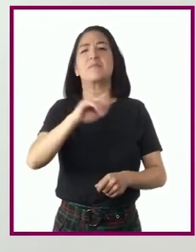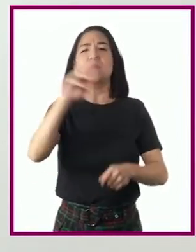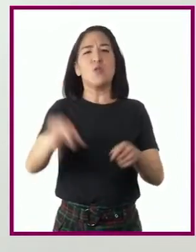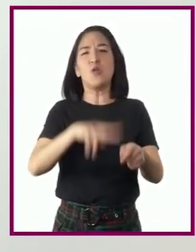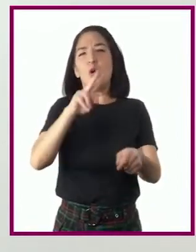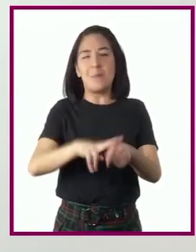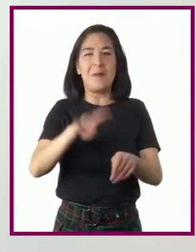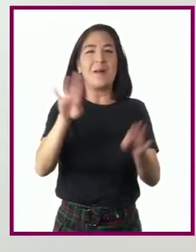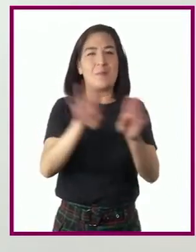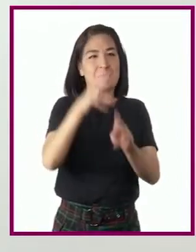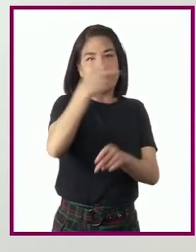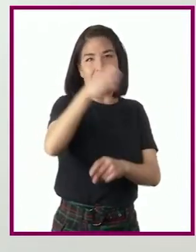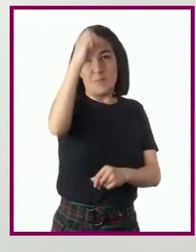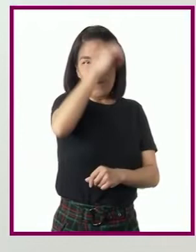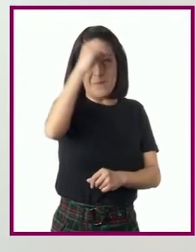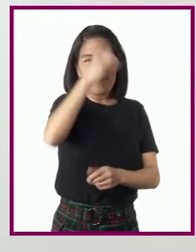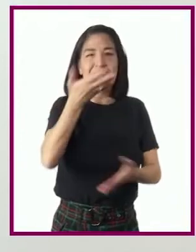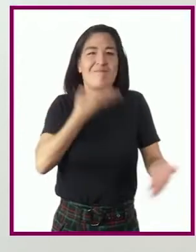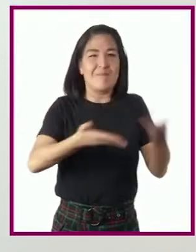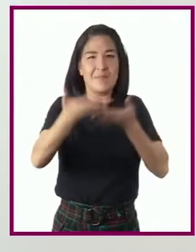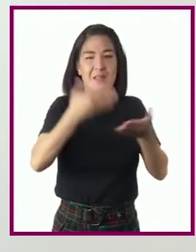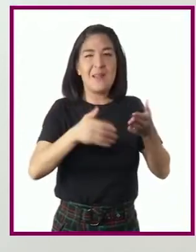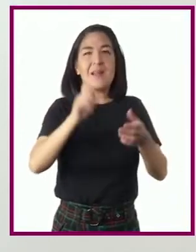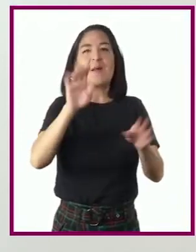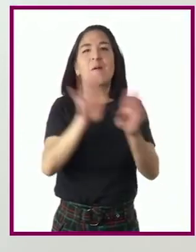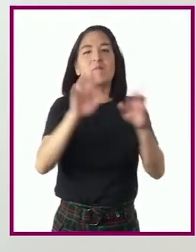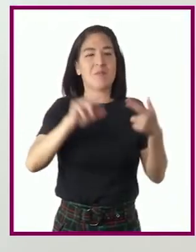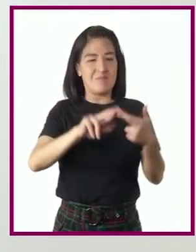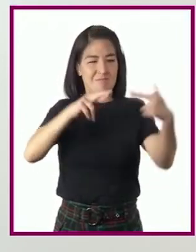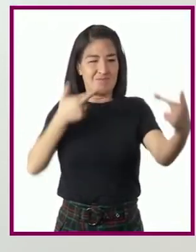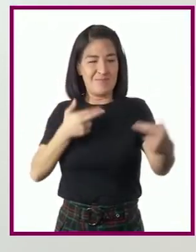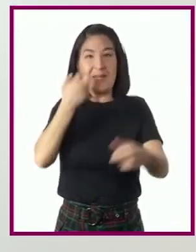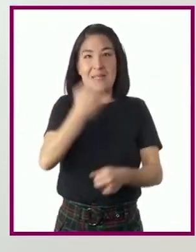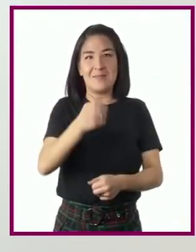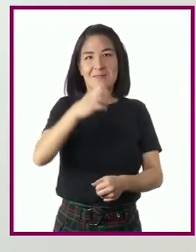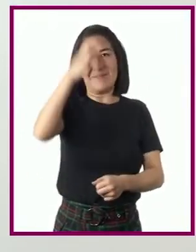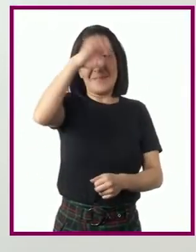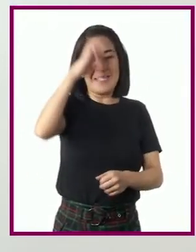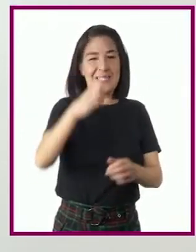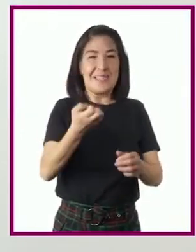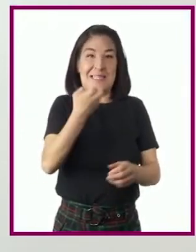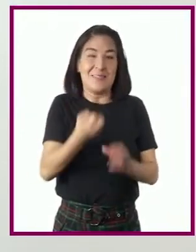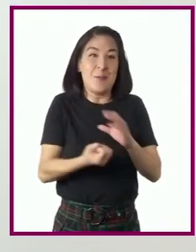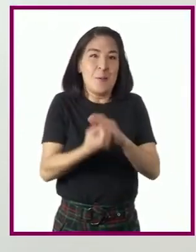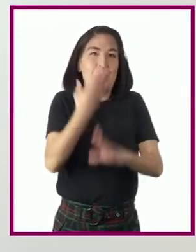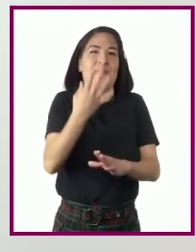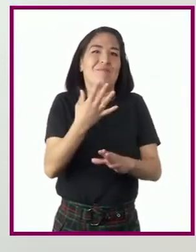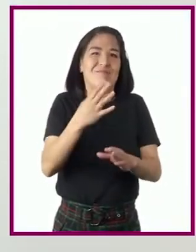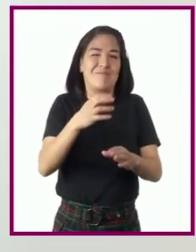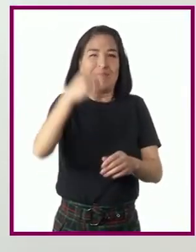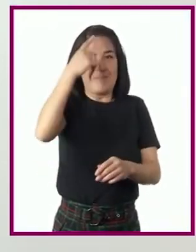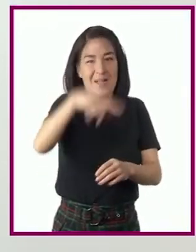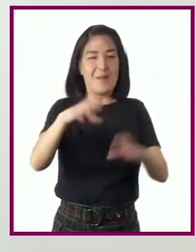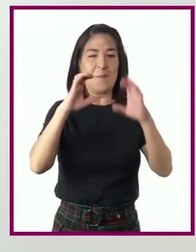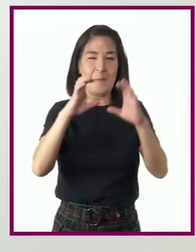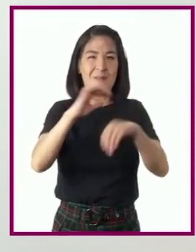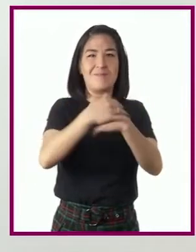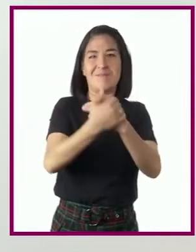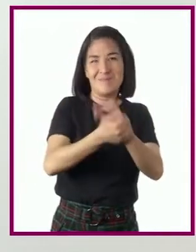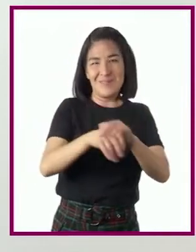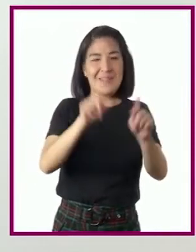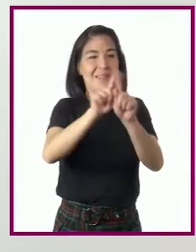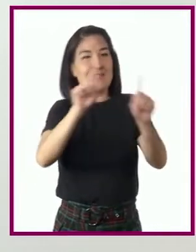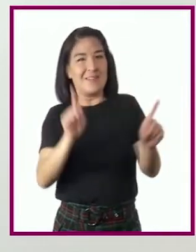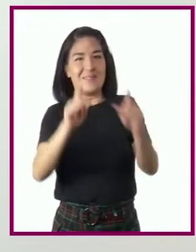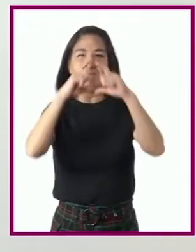nos comparten están relacionadas con su experiencia ante las nuevas medidas de cuidado e higiene. Y lo que llama la atención